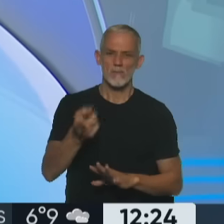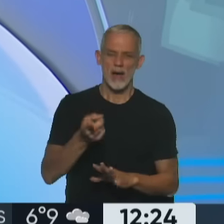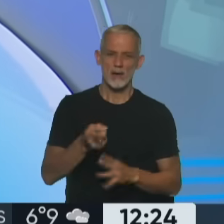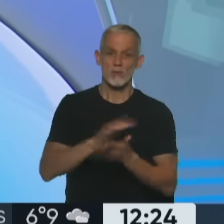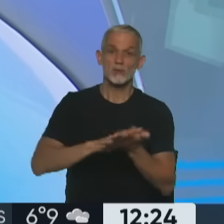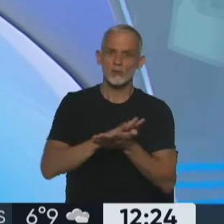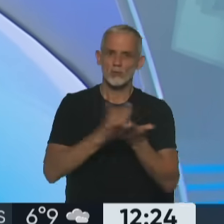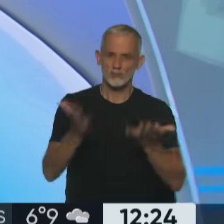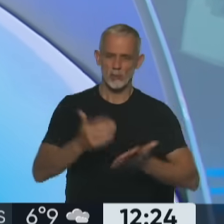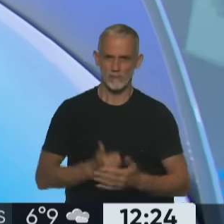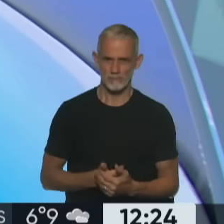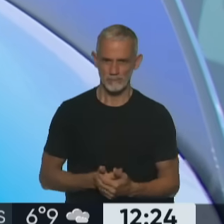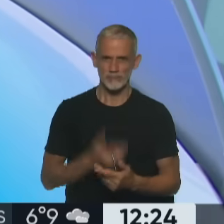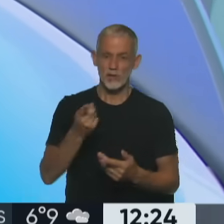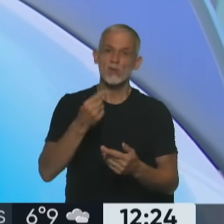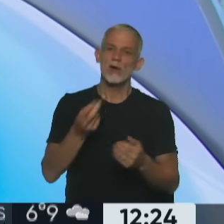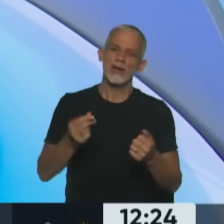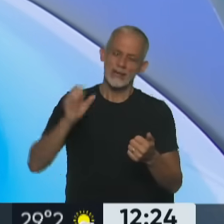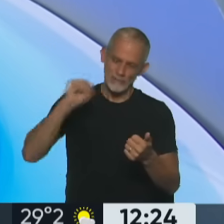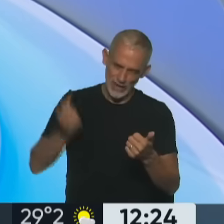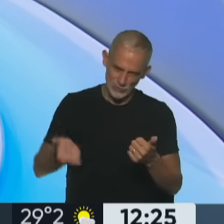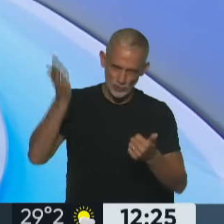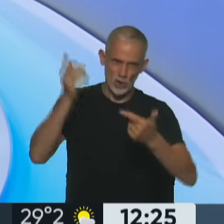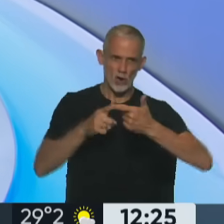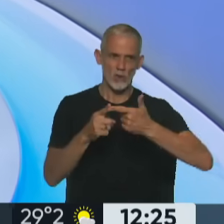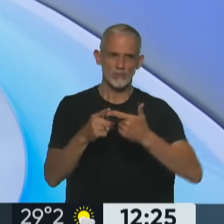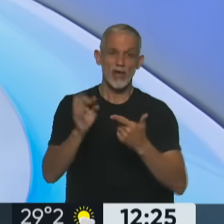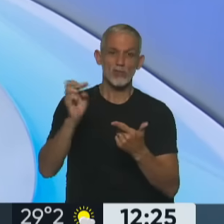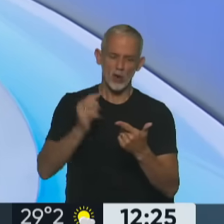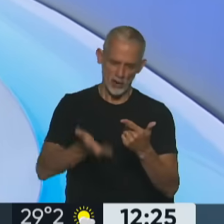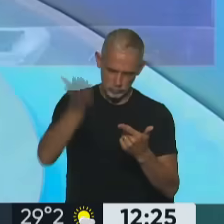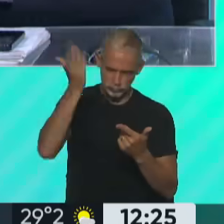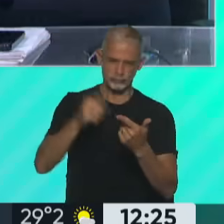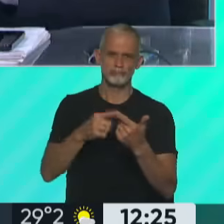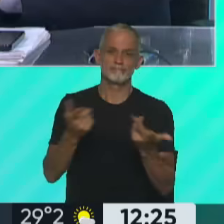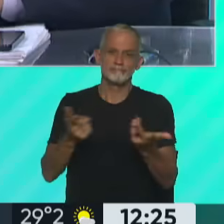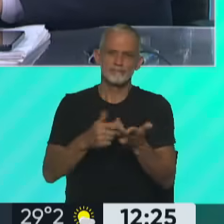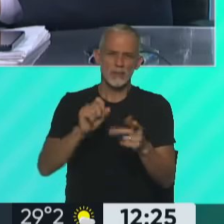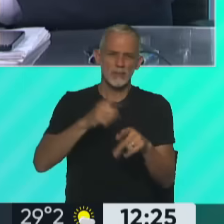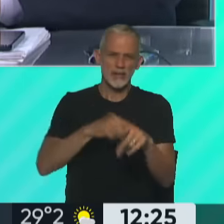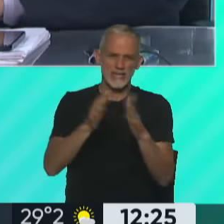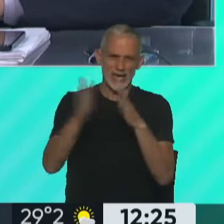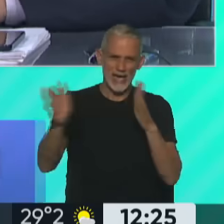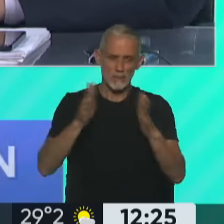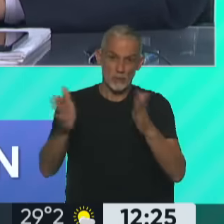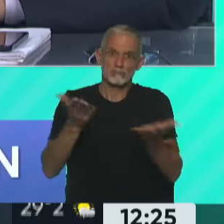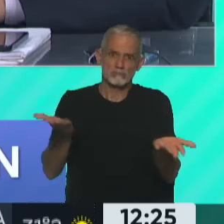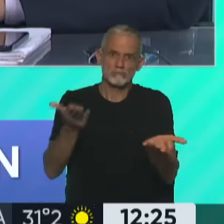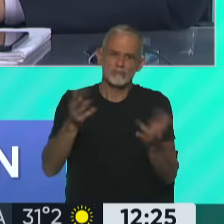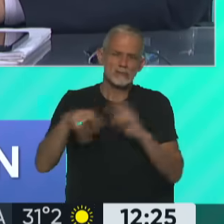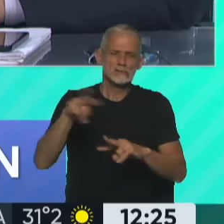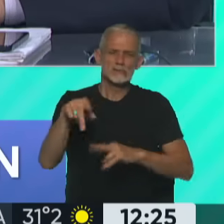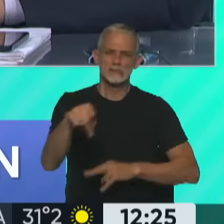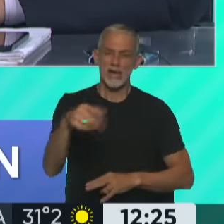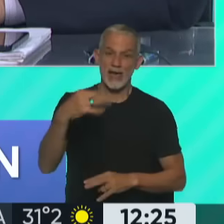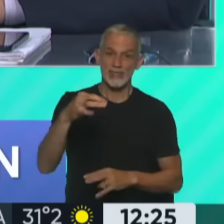de resolverla, que incluye un salto inflacionario muy alto, un salto del dólar muy alto en los primeros tiempos, porque son esos los niveles que está buscando Claro.